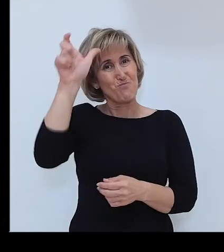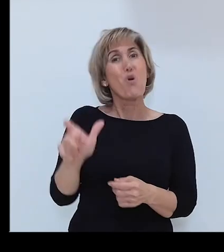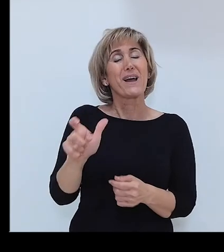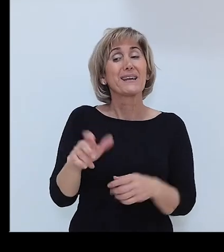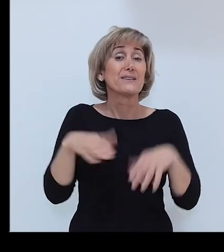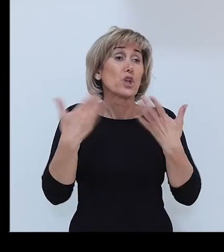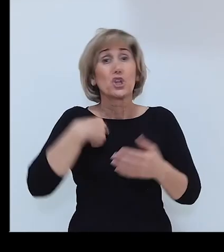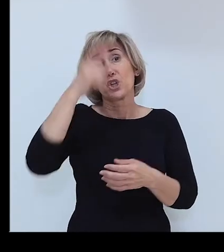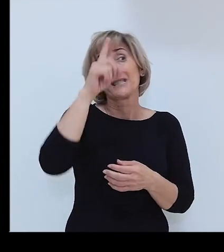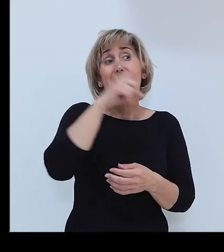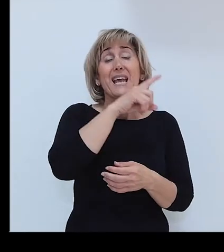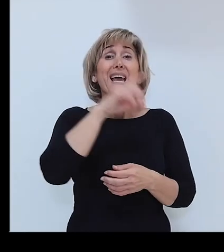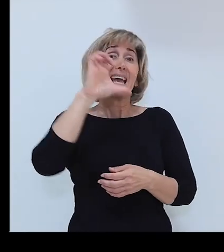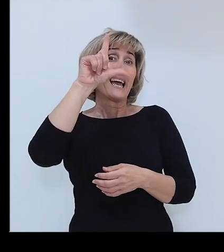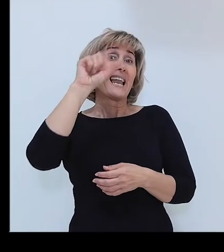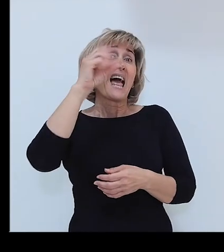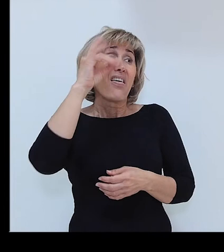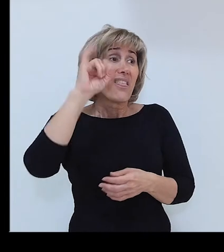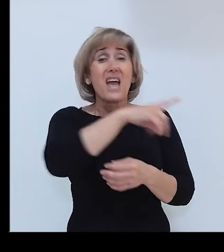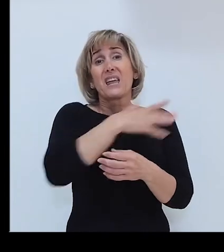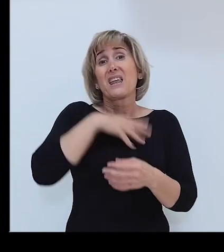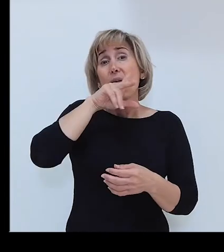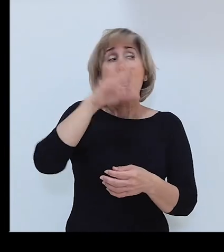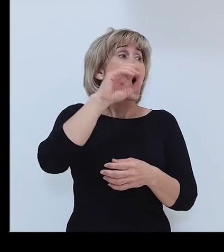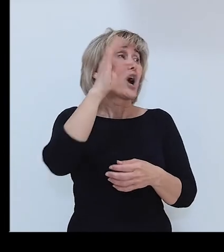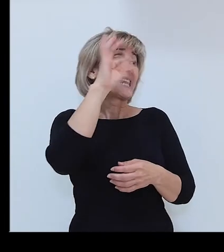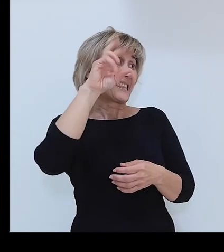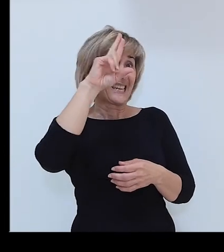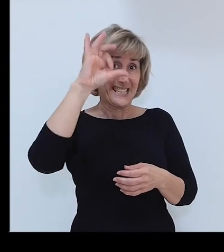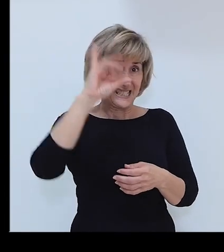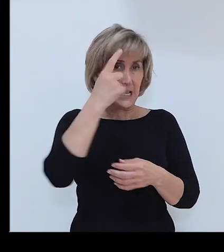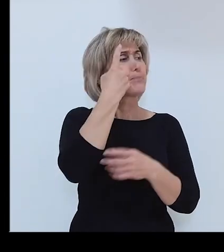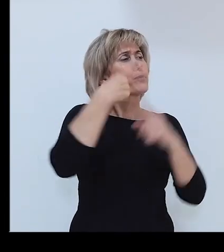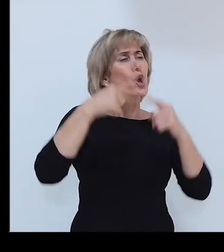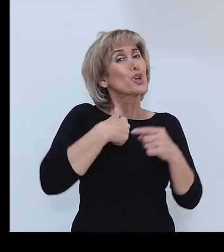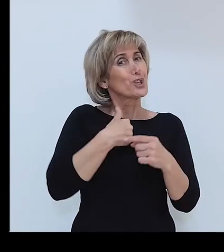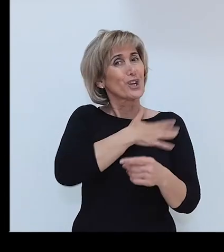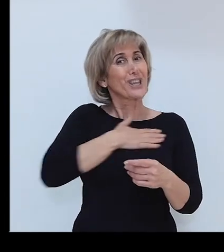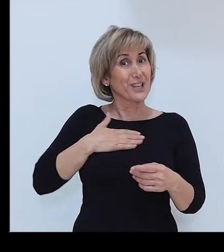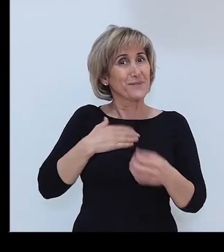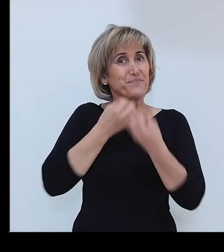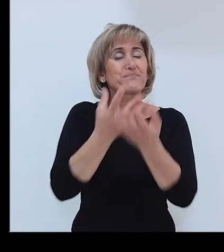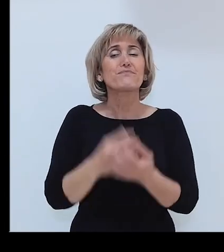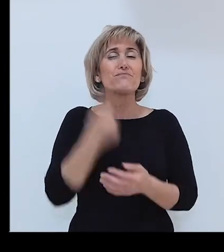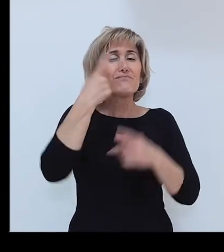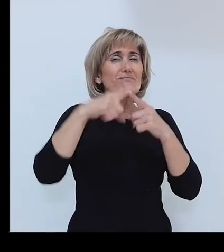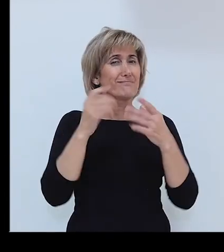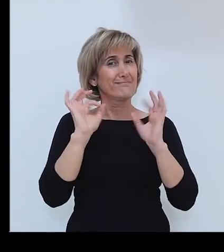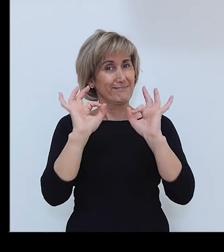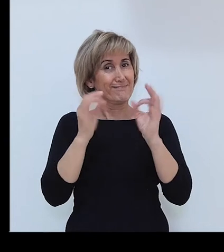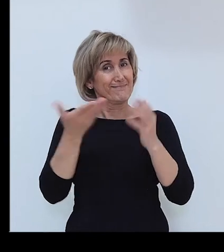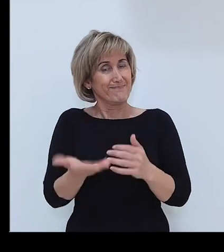apasiona. Entonces, no sé si Eladia quisiera comentar, o tú, Teresa, pero. Hombre, yo una